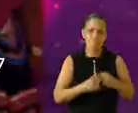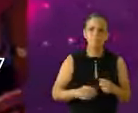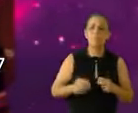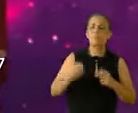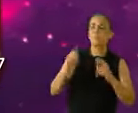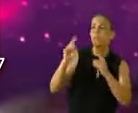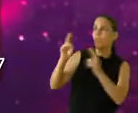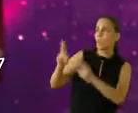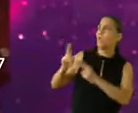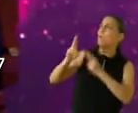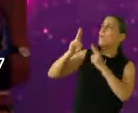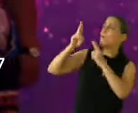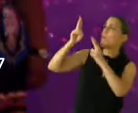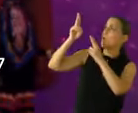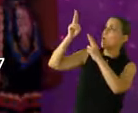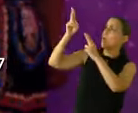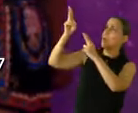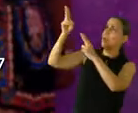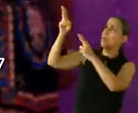Hosanna,